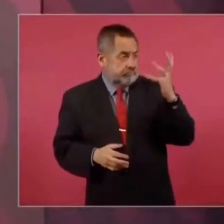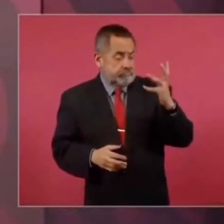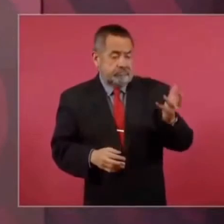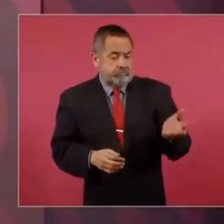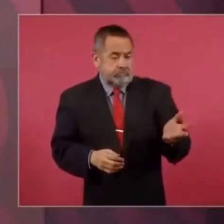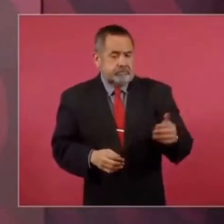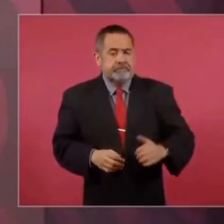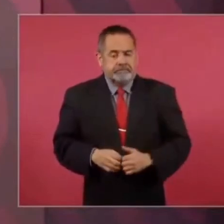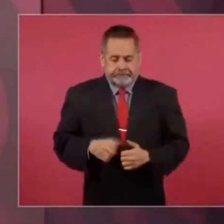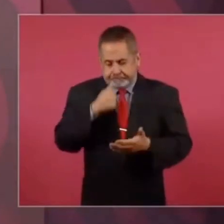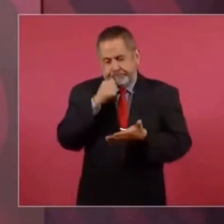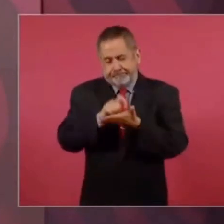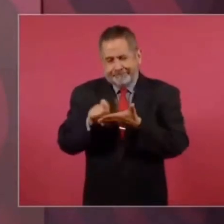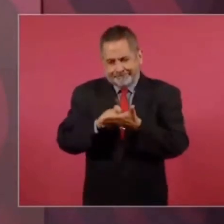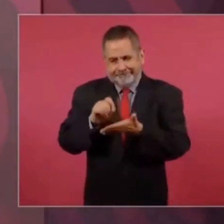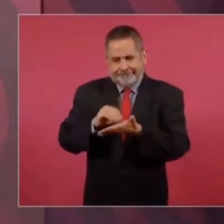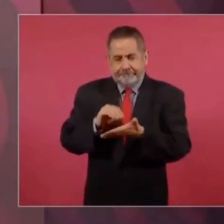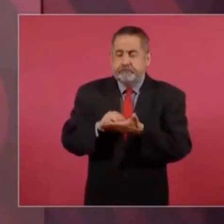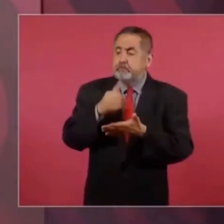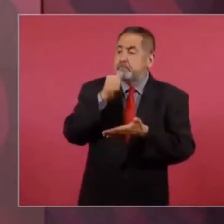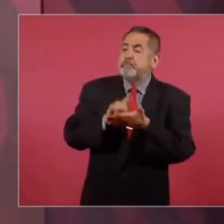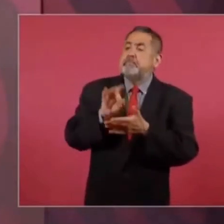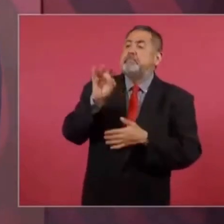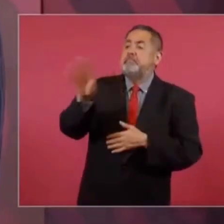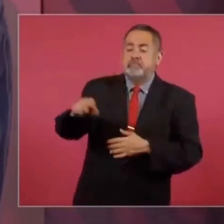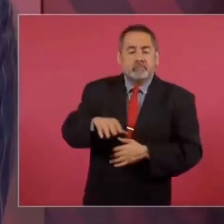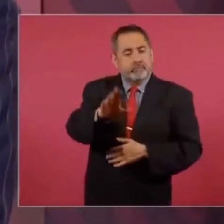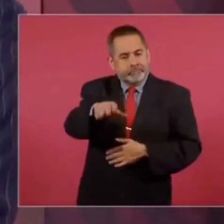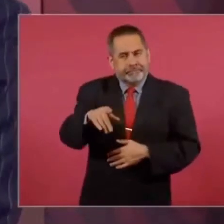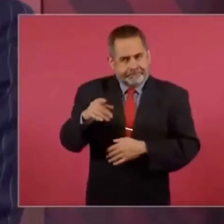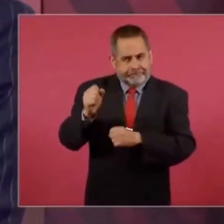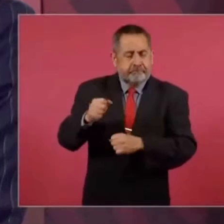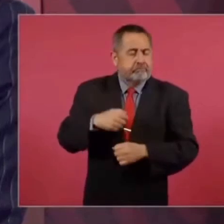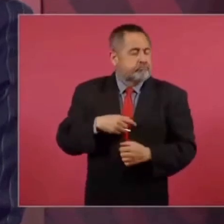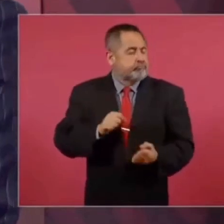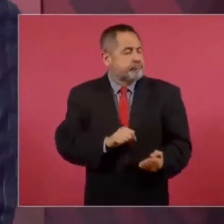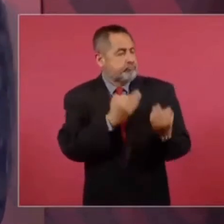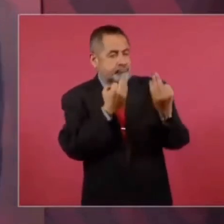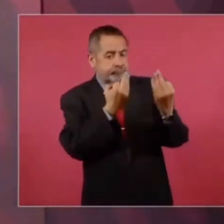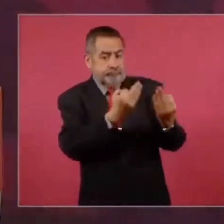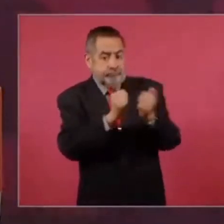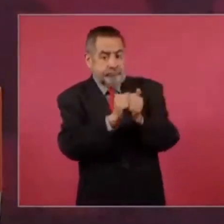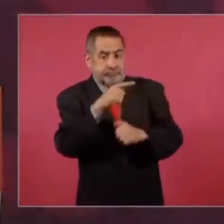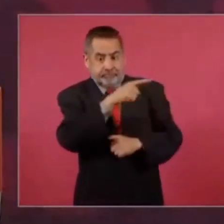Te aseguro que desde la entrevista que tuve con